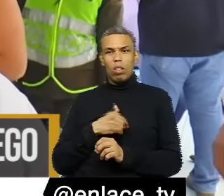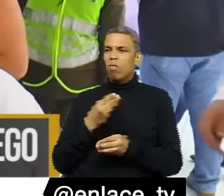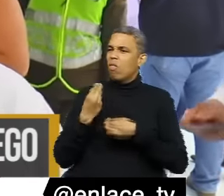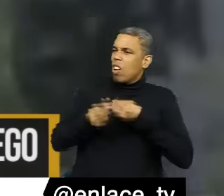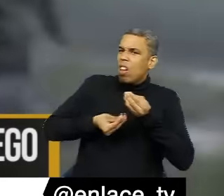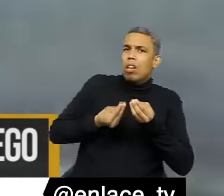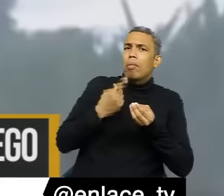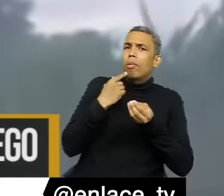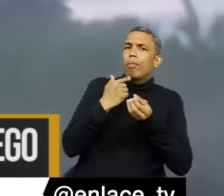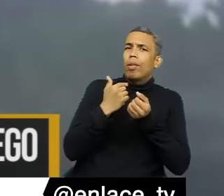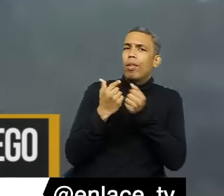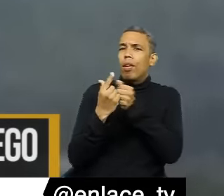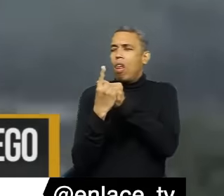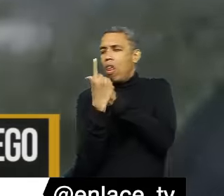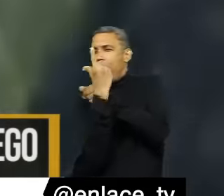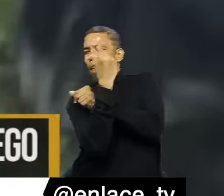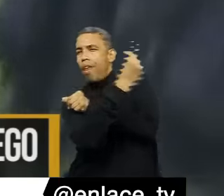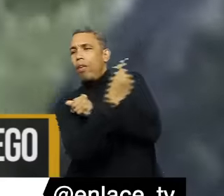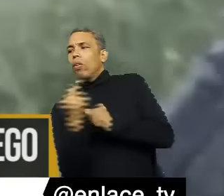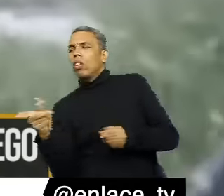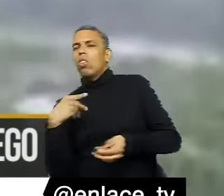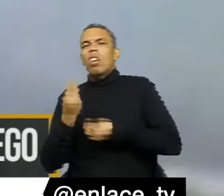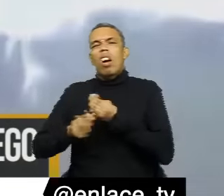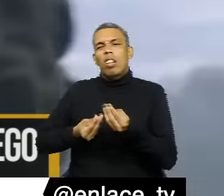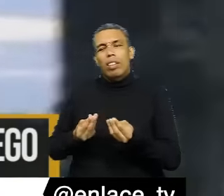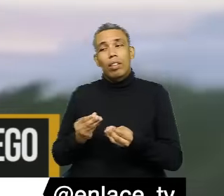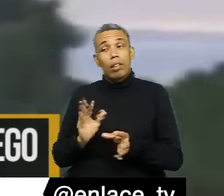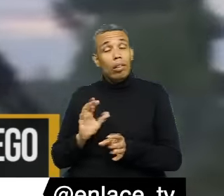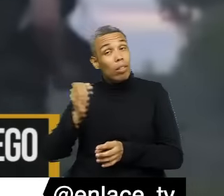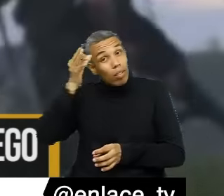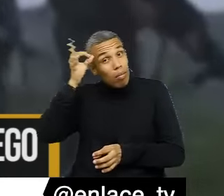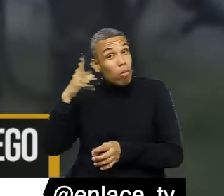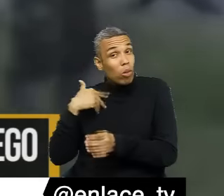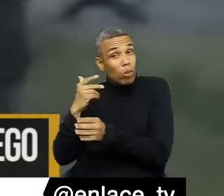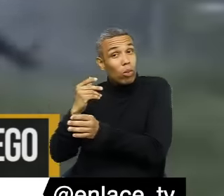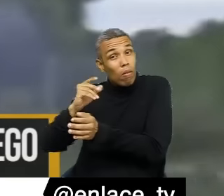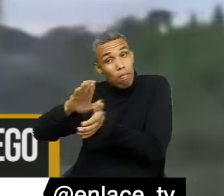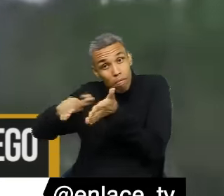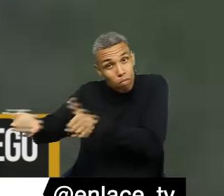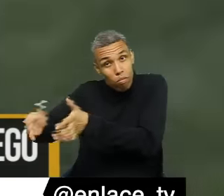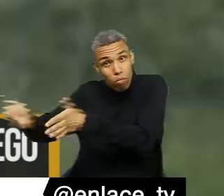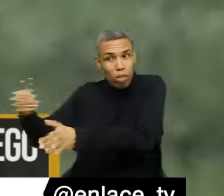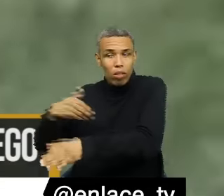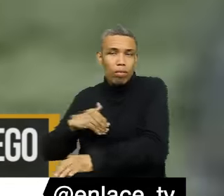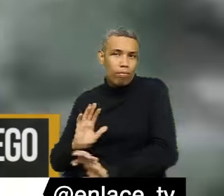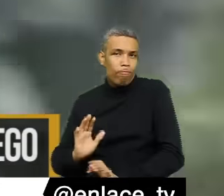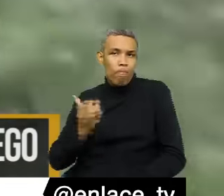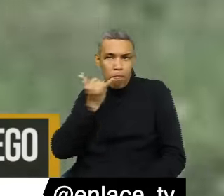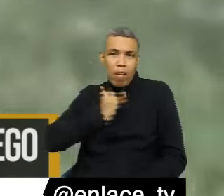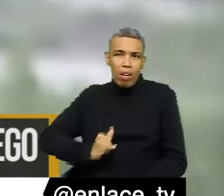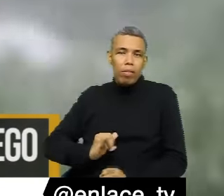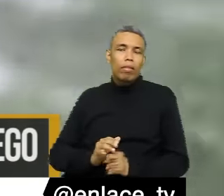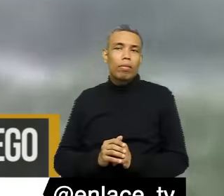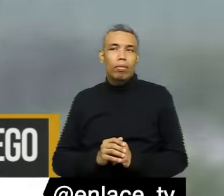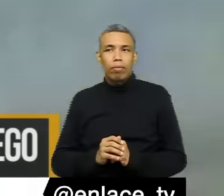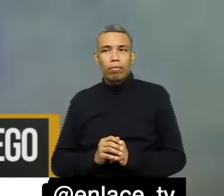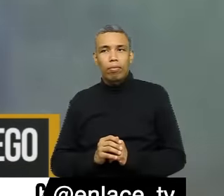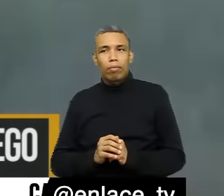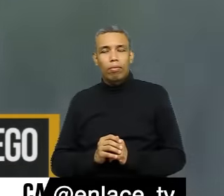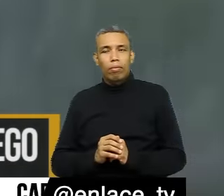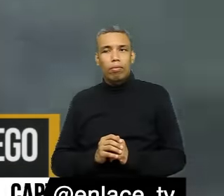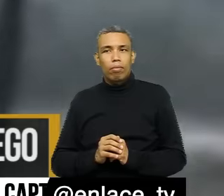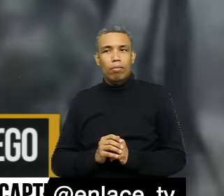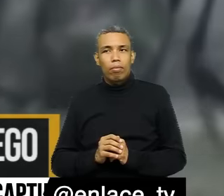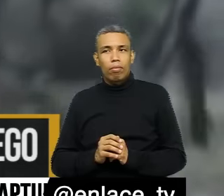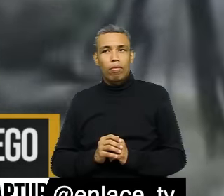ese territorio. A estas 2 muertes se suma el de la captura de otro miembro del Frente 37 de las FARC. Los integrantes del grupo guerrillero se encontraban